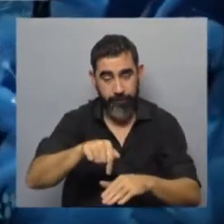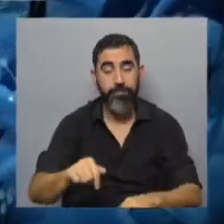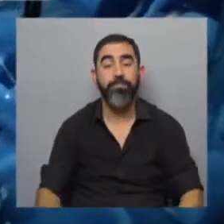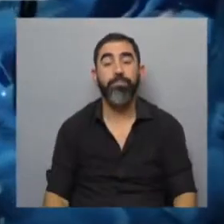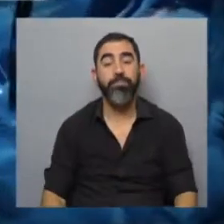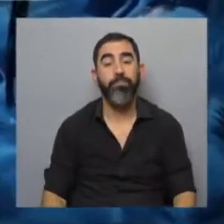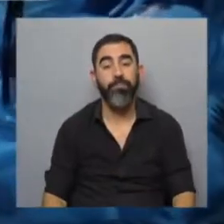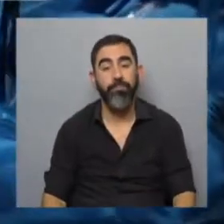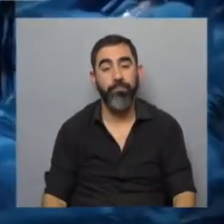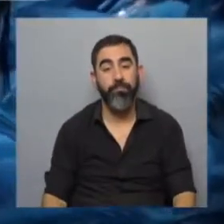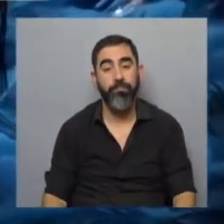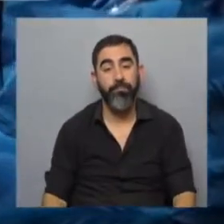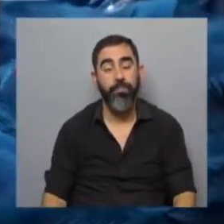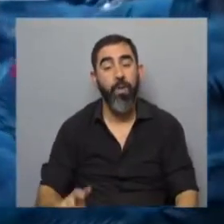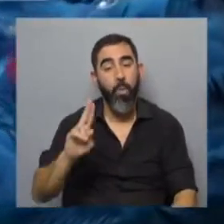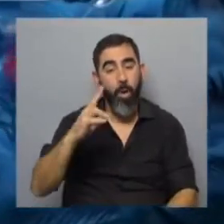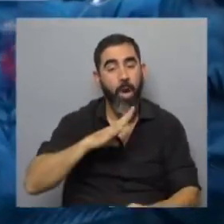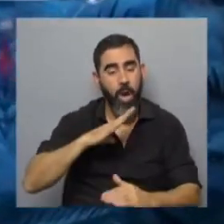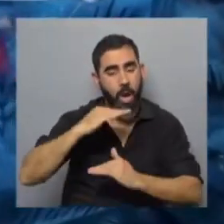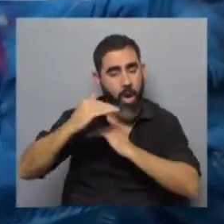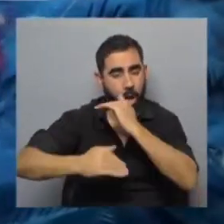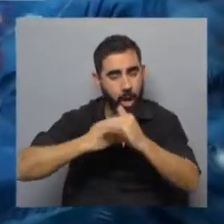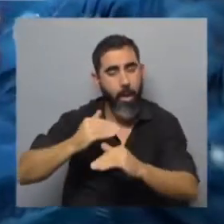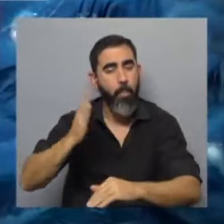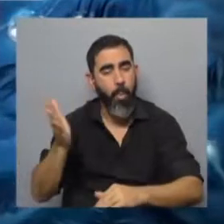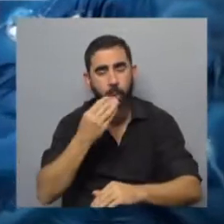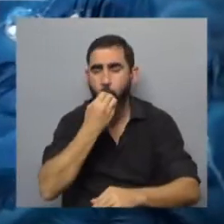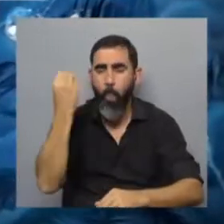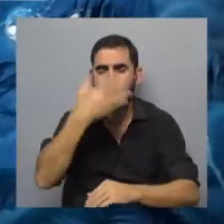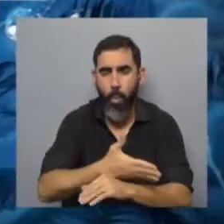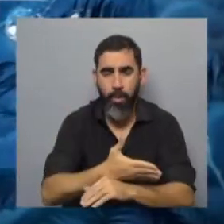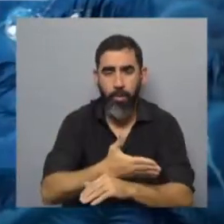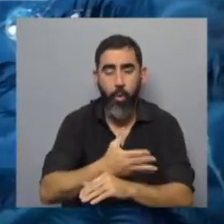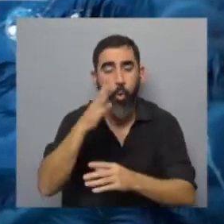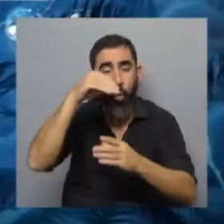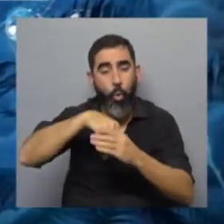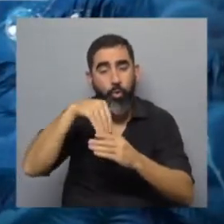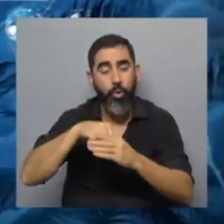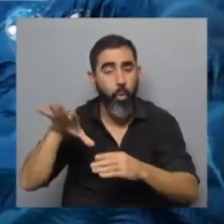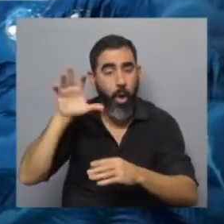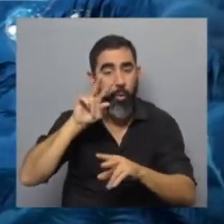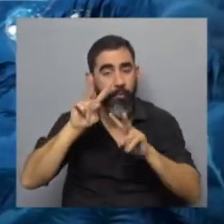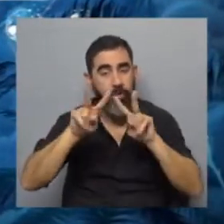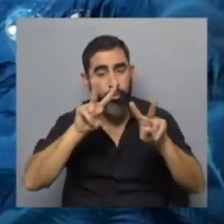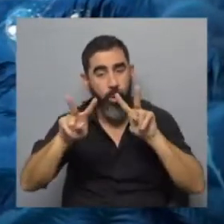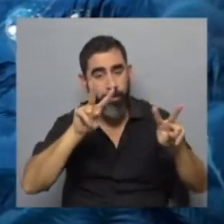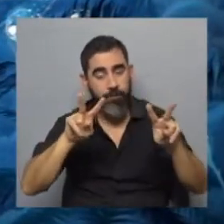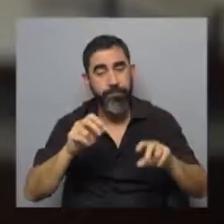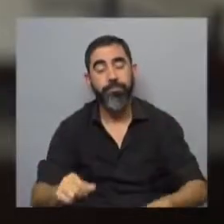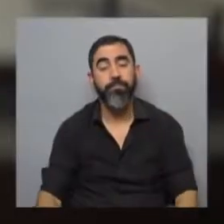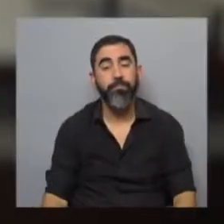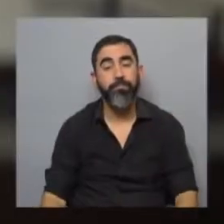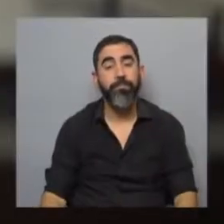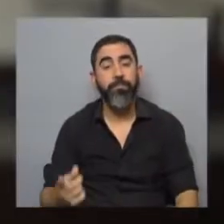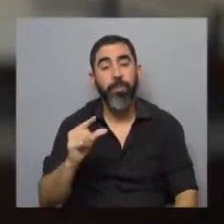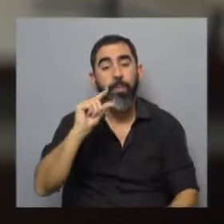país se desarrollan, se producen muy buenos contenidos audiovisuales, pero hay